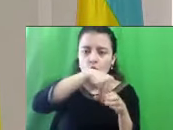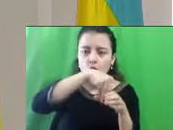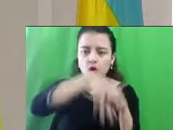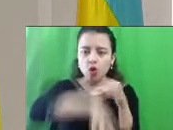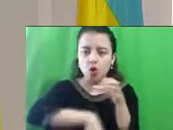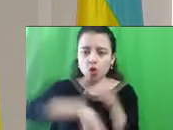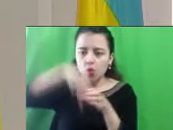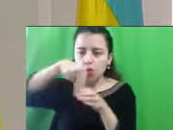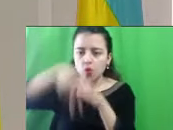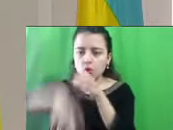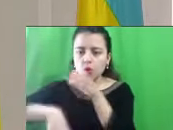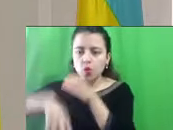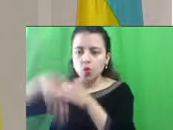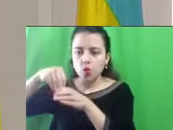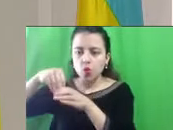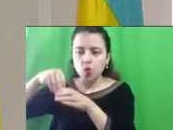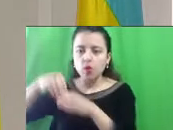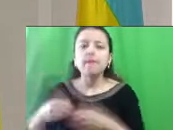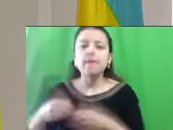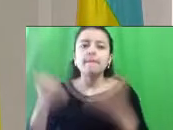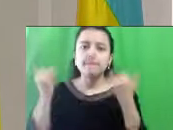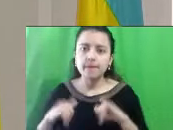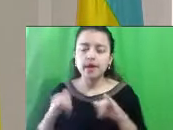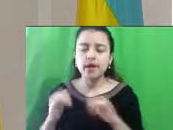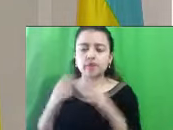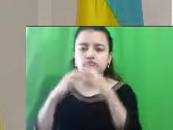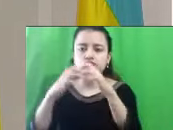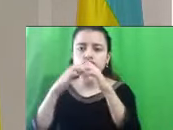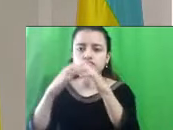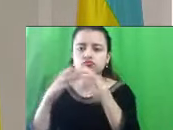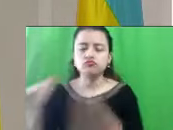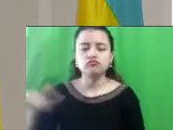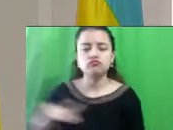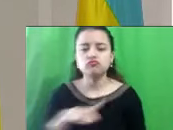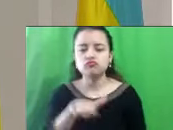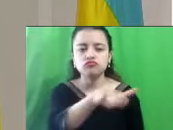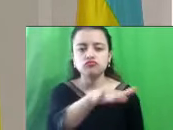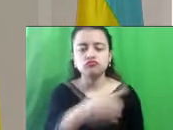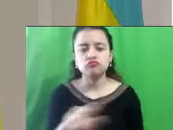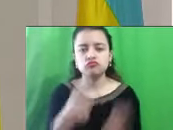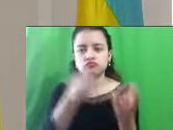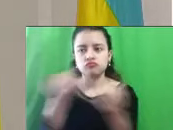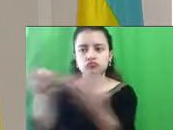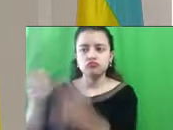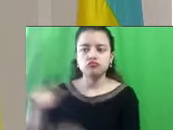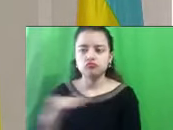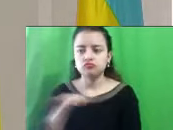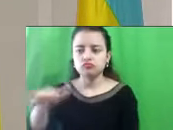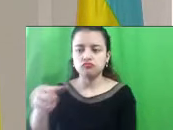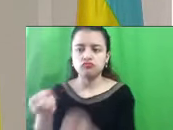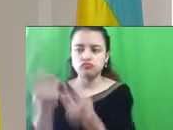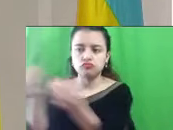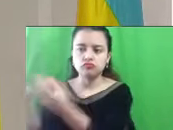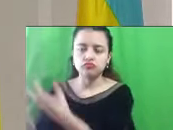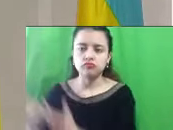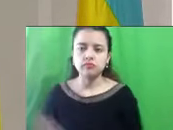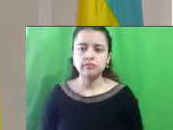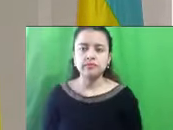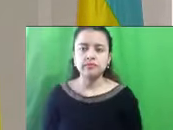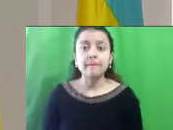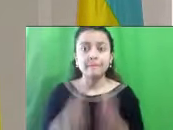de los entes a nivel del municipio tenía los elementos suficientes, las pruebas de laboratorio para